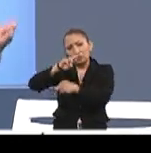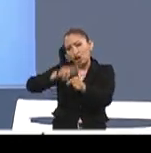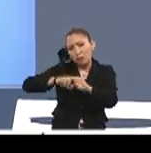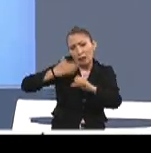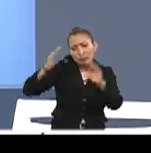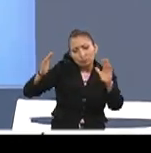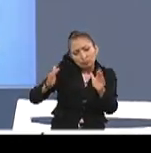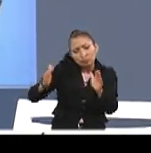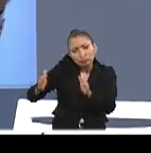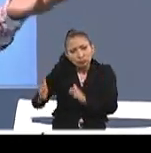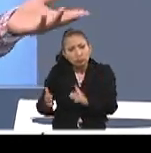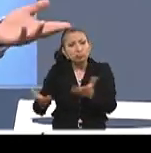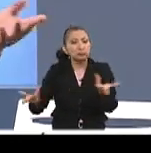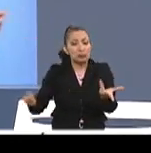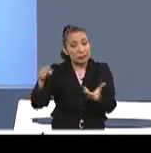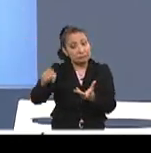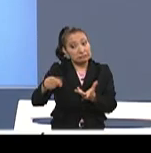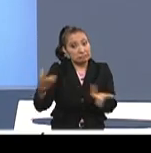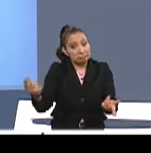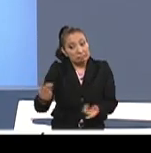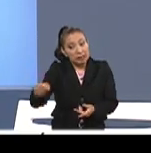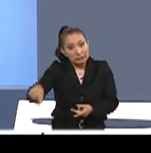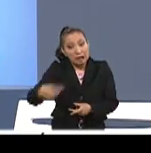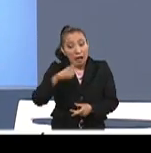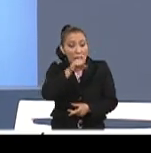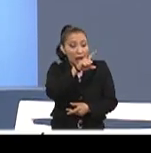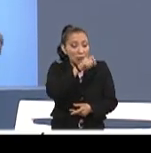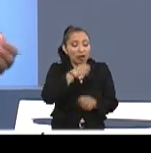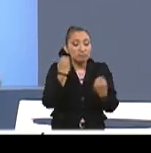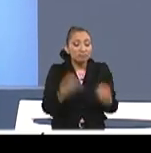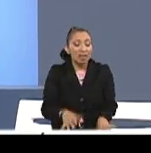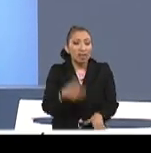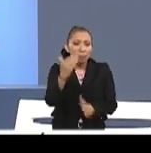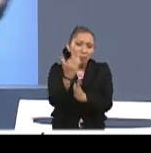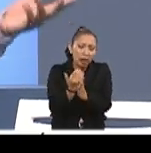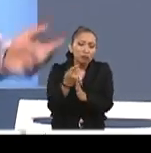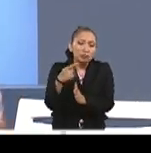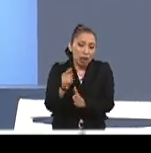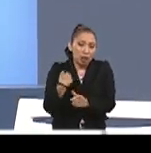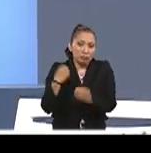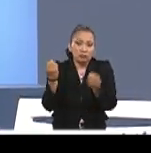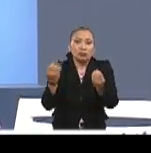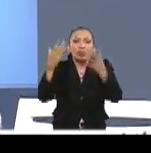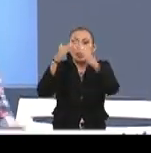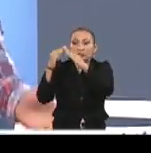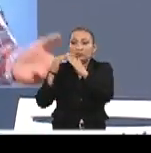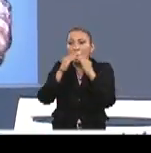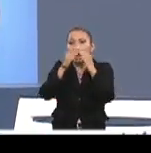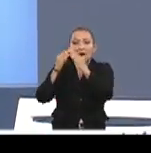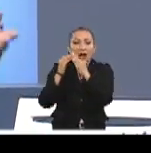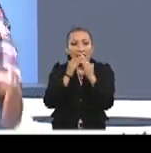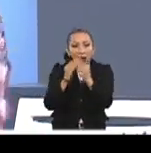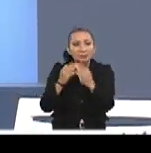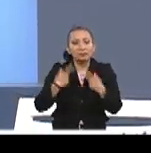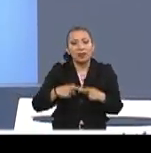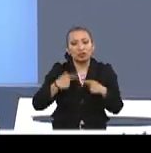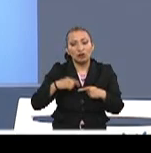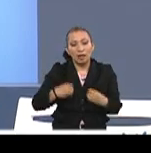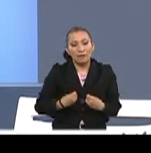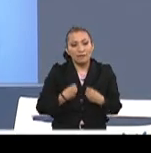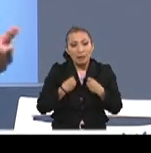habitación, que es donde, si bien el agua que se desperdicia es menos, pero pues el número de personas